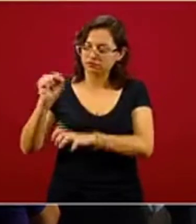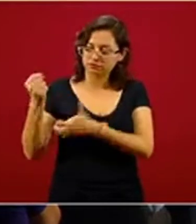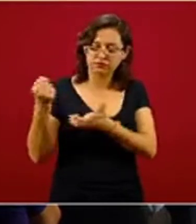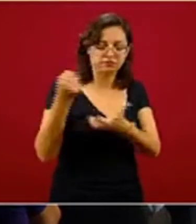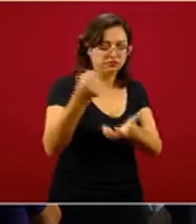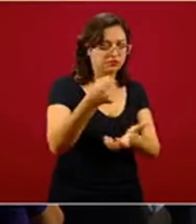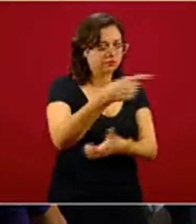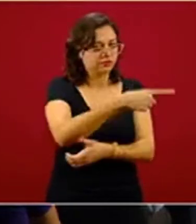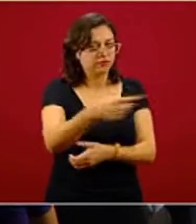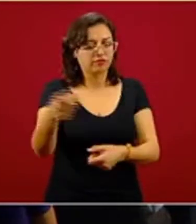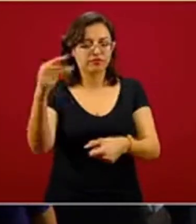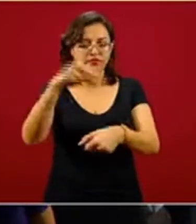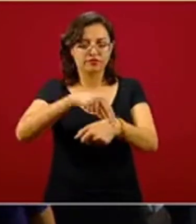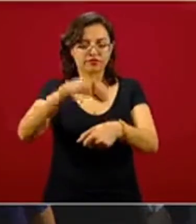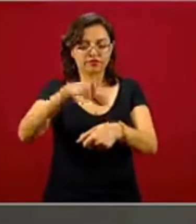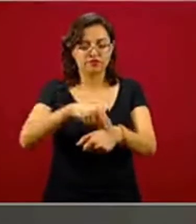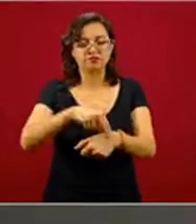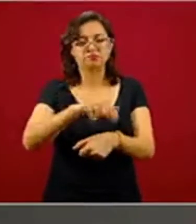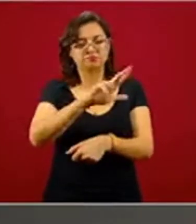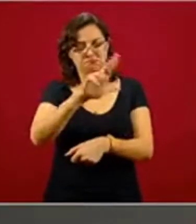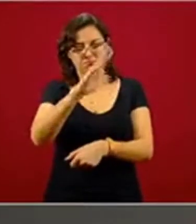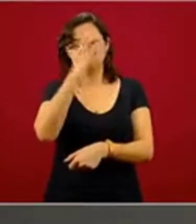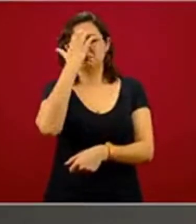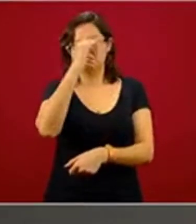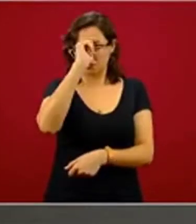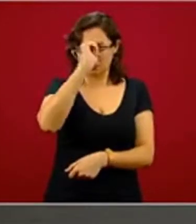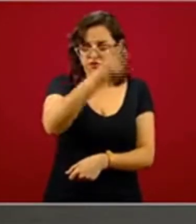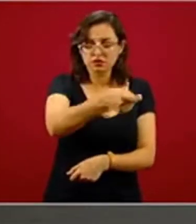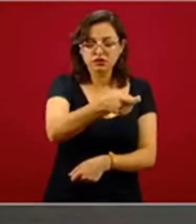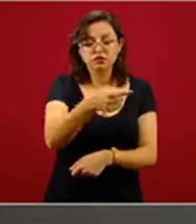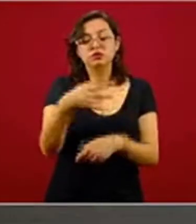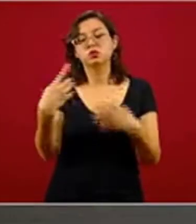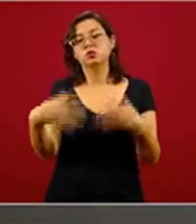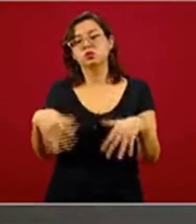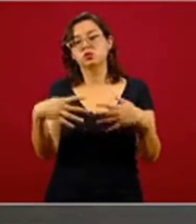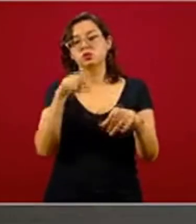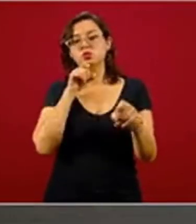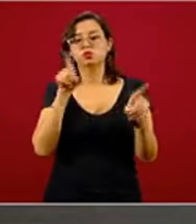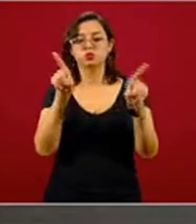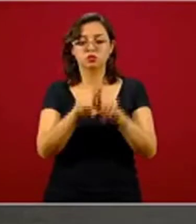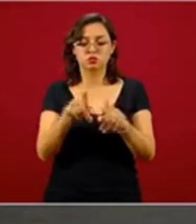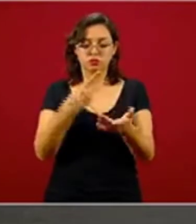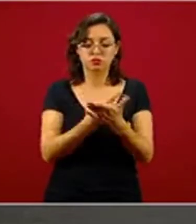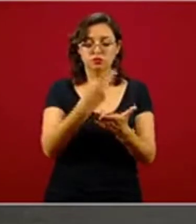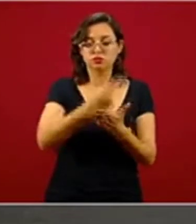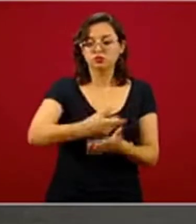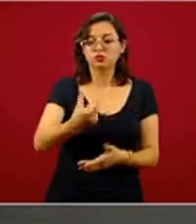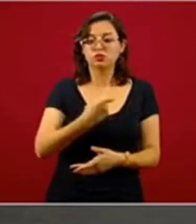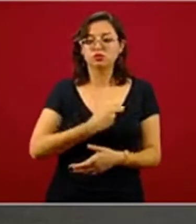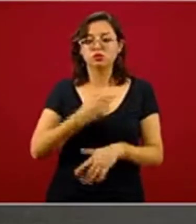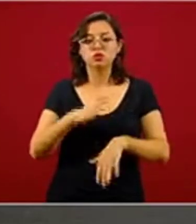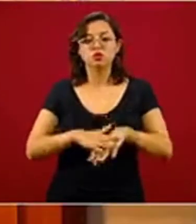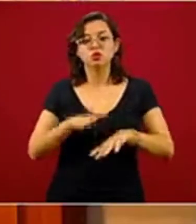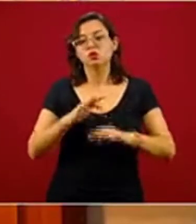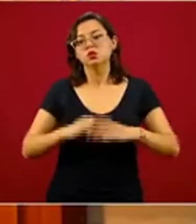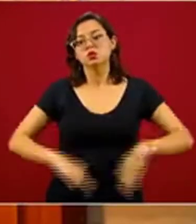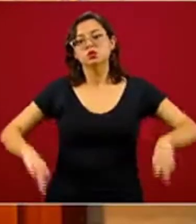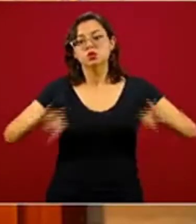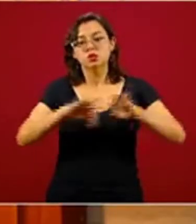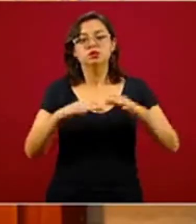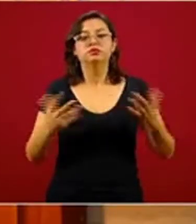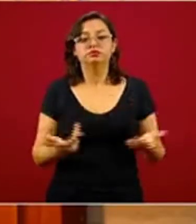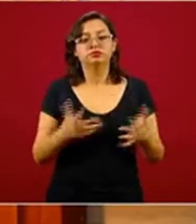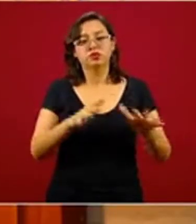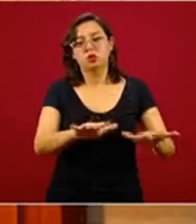estas personas. Pero también el reconocimiento de la más alta distinción, porque eso es lo que debemos de pensar de